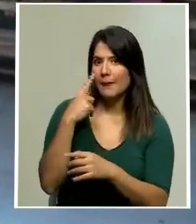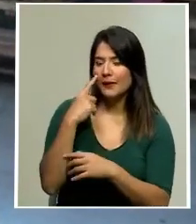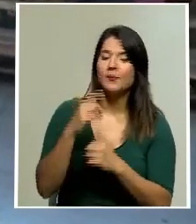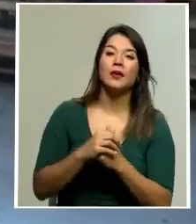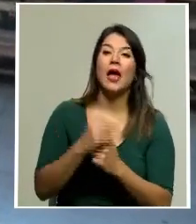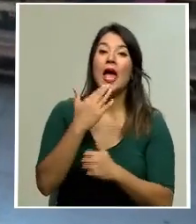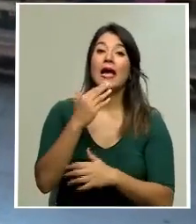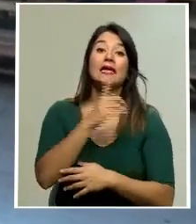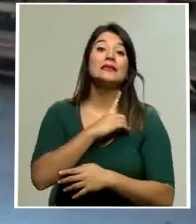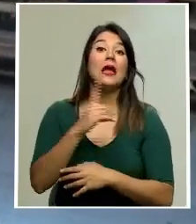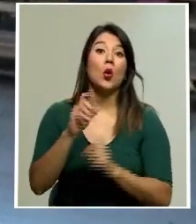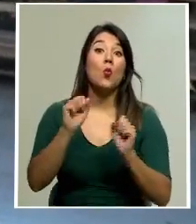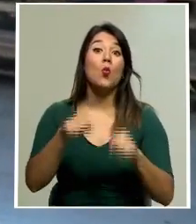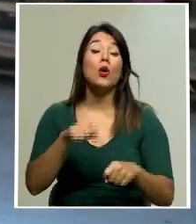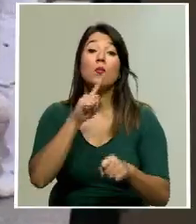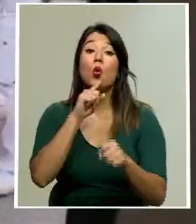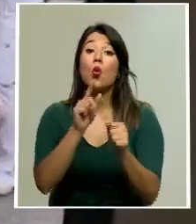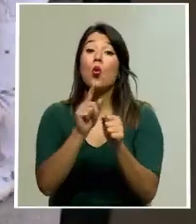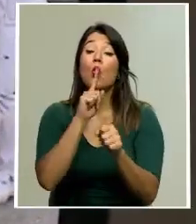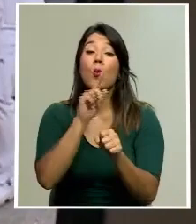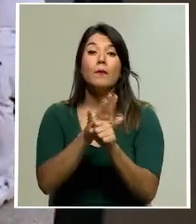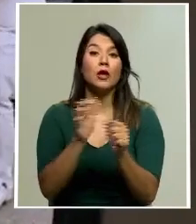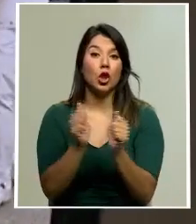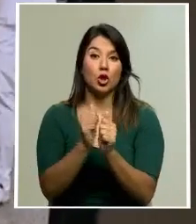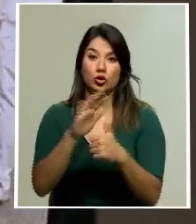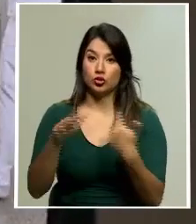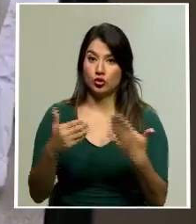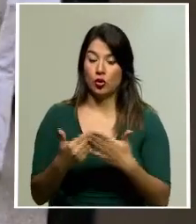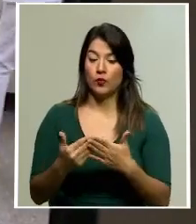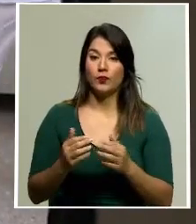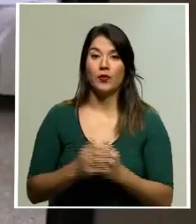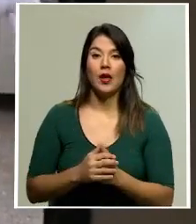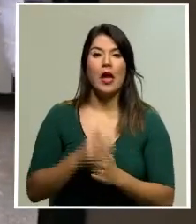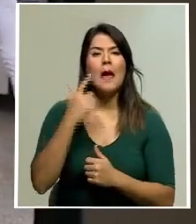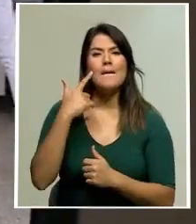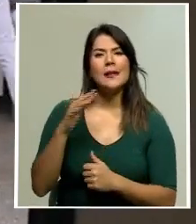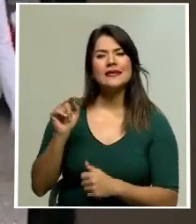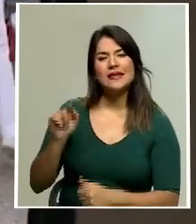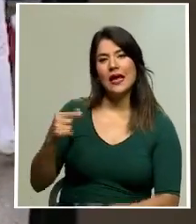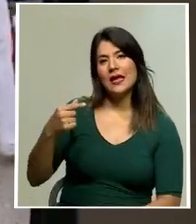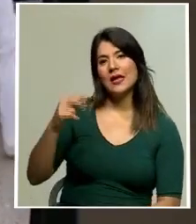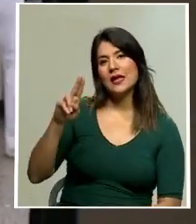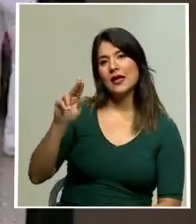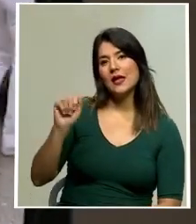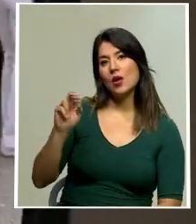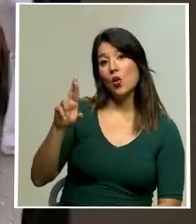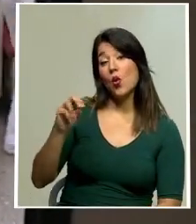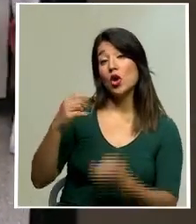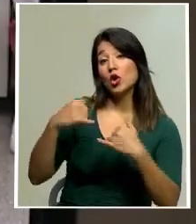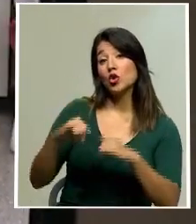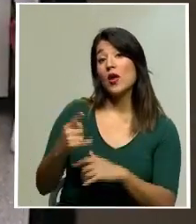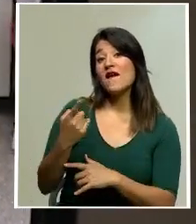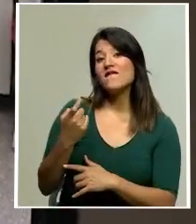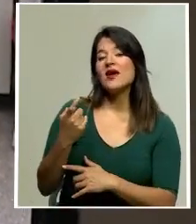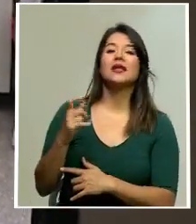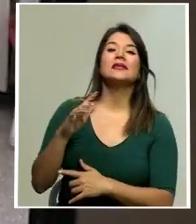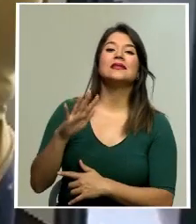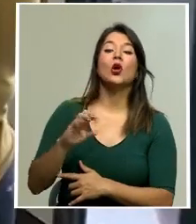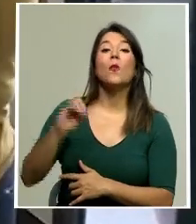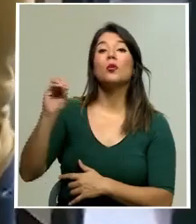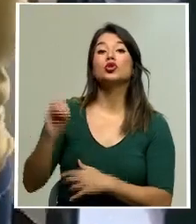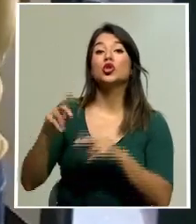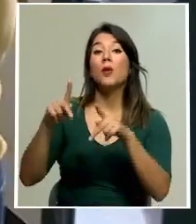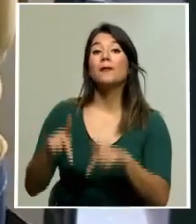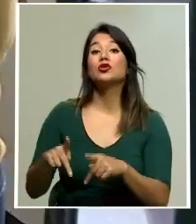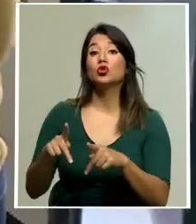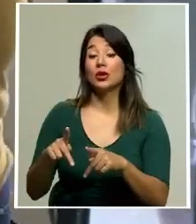a Dios hemos podido cumplir con todas las expectativas del caso. Se estima que en El Guarco tienen pendientes de inmunizar un 5% de la población